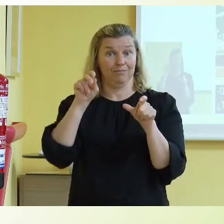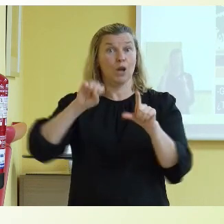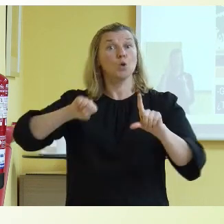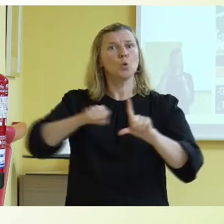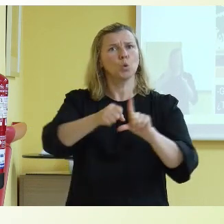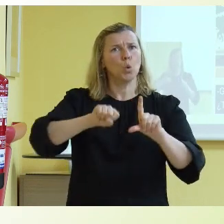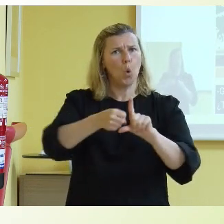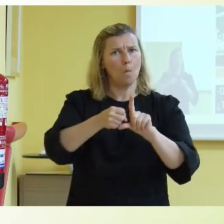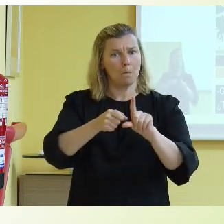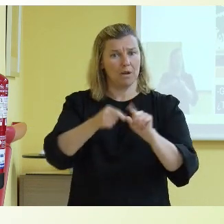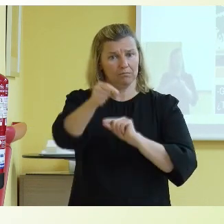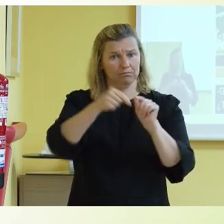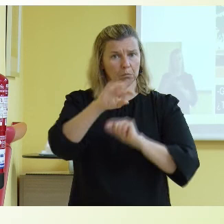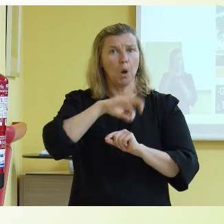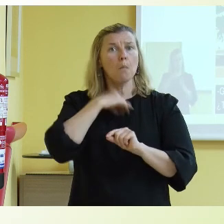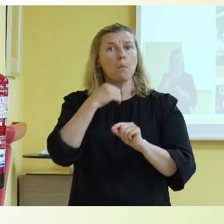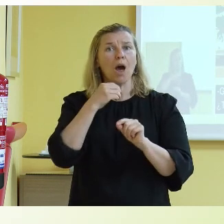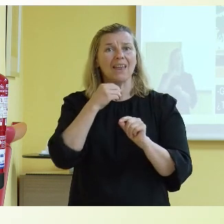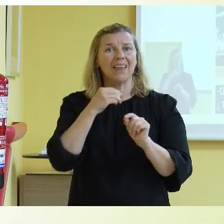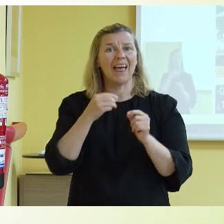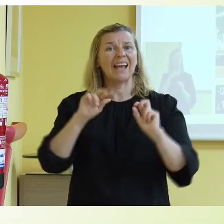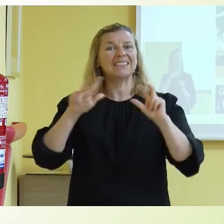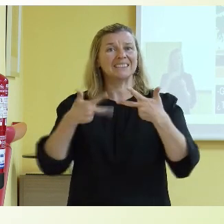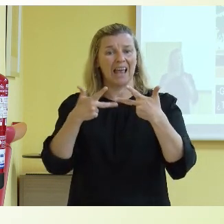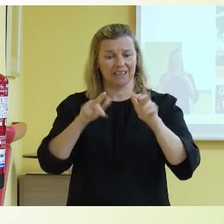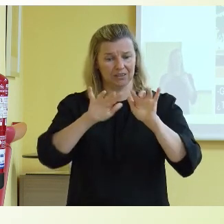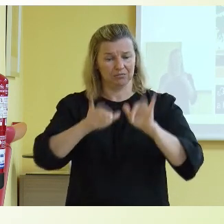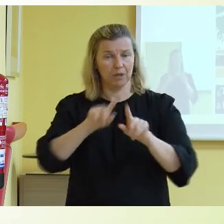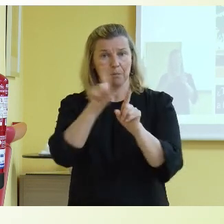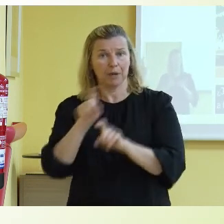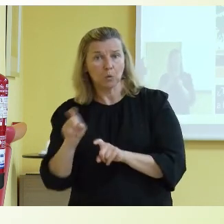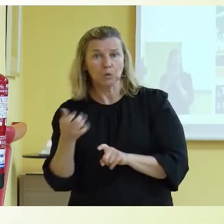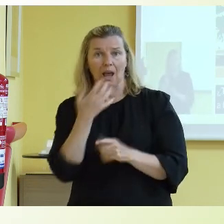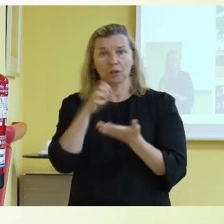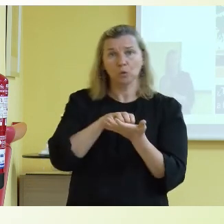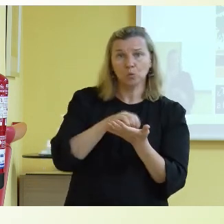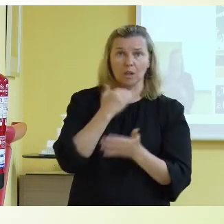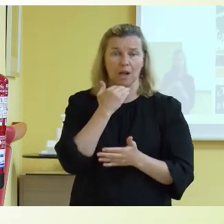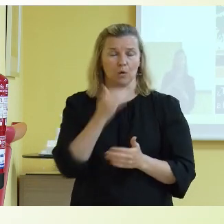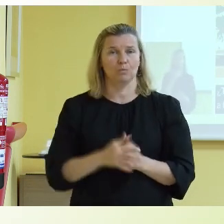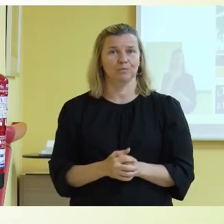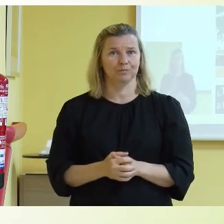podéis escribirnos a través del chat las preguntas y las dudas que tengáis.